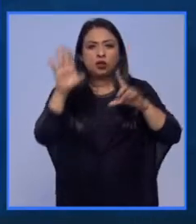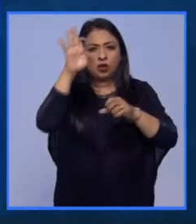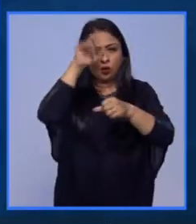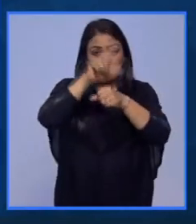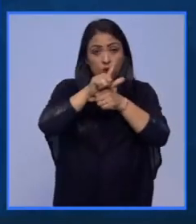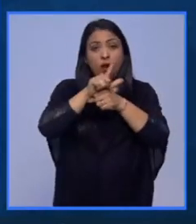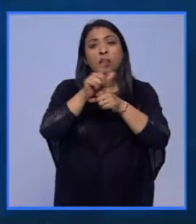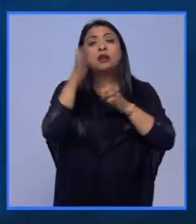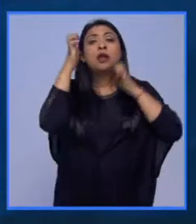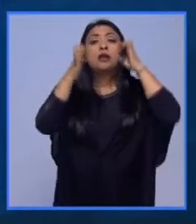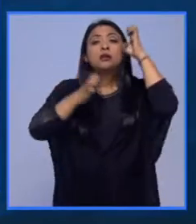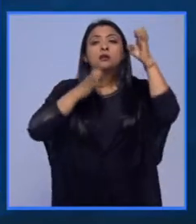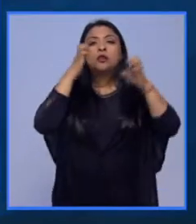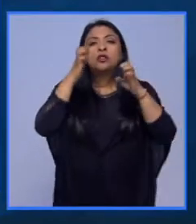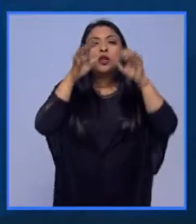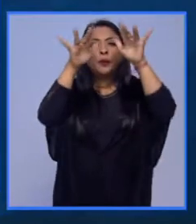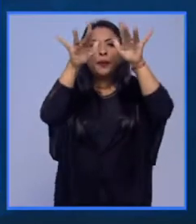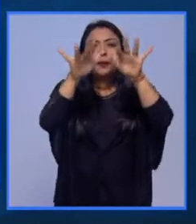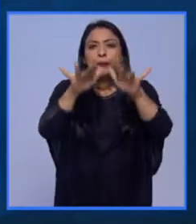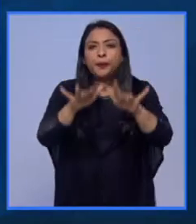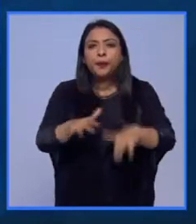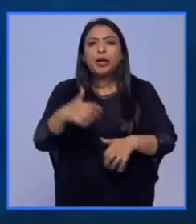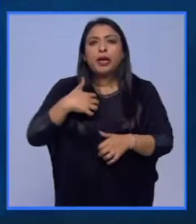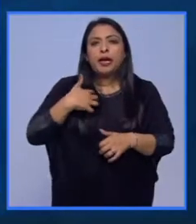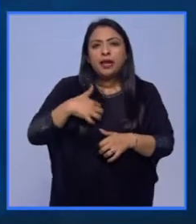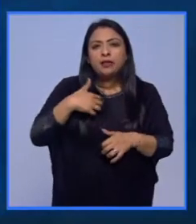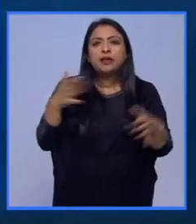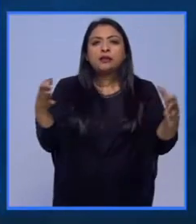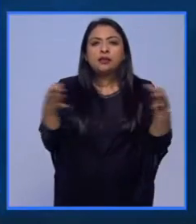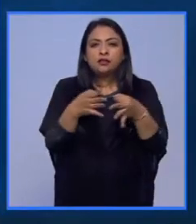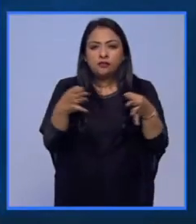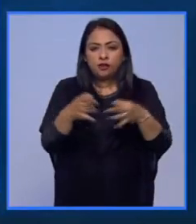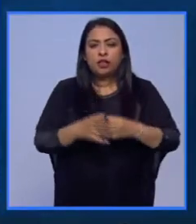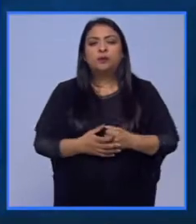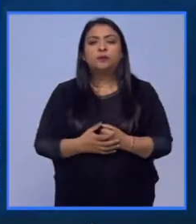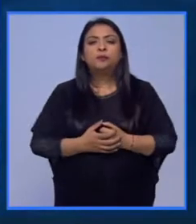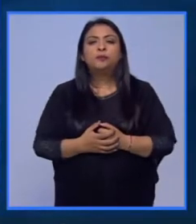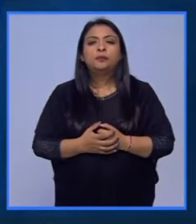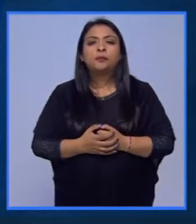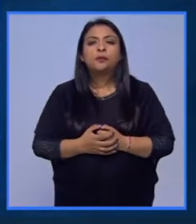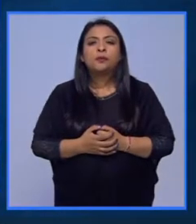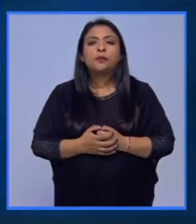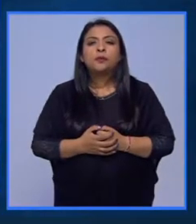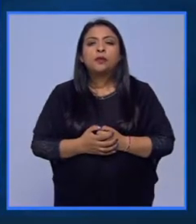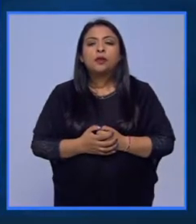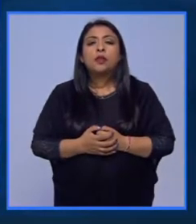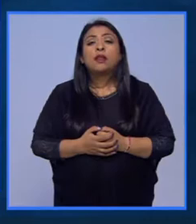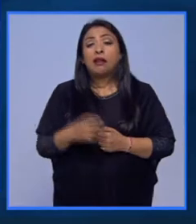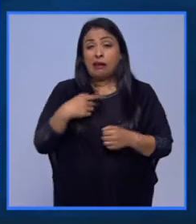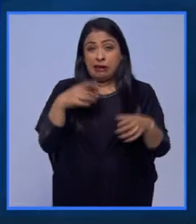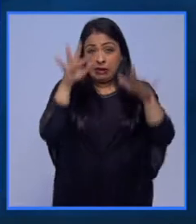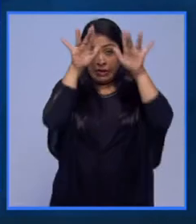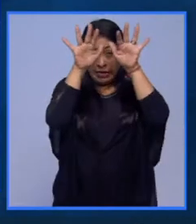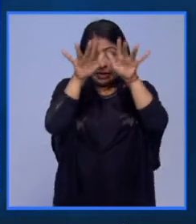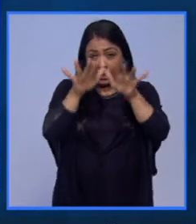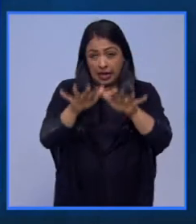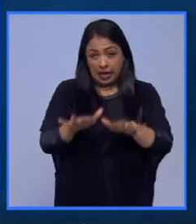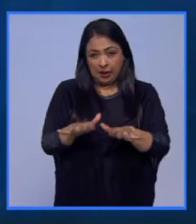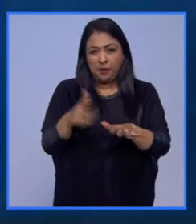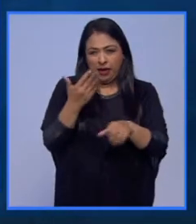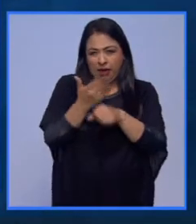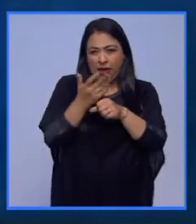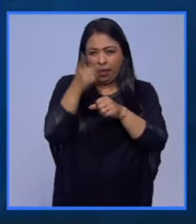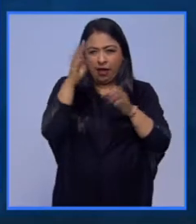con la exposición Nieve, los canadienses y el frío. The snow exhibition is trying to